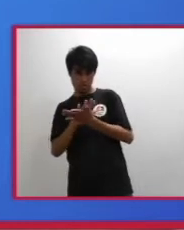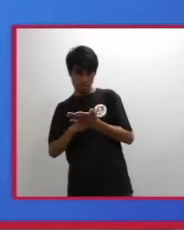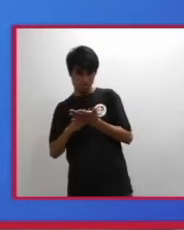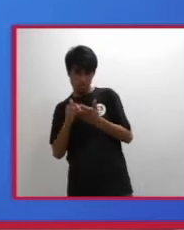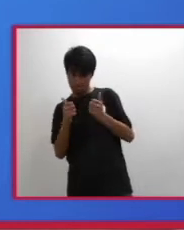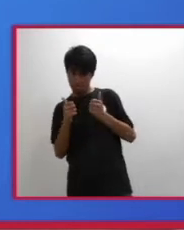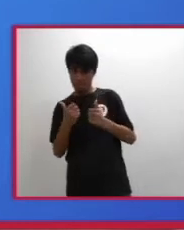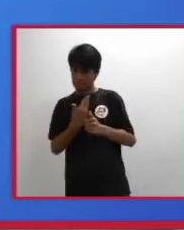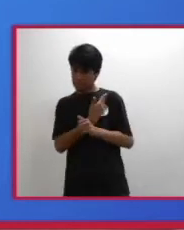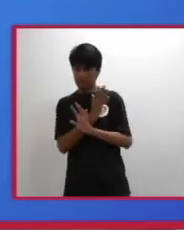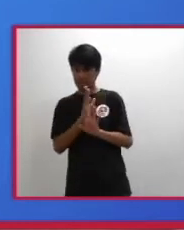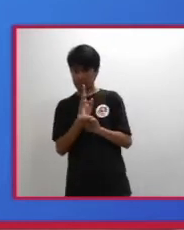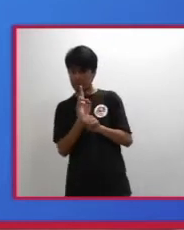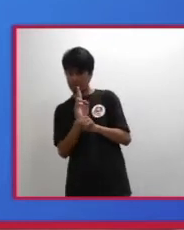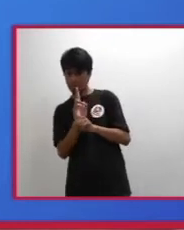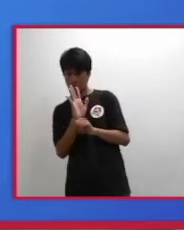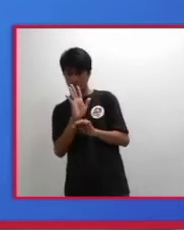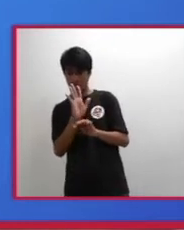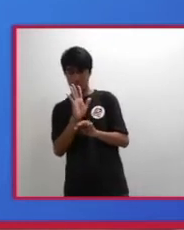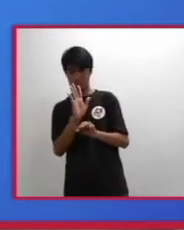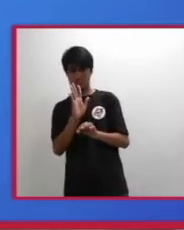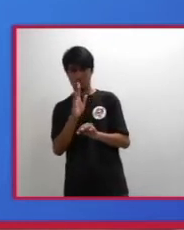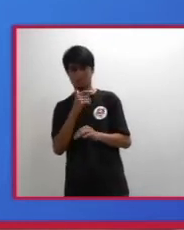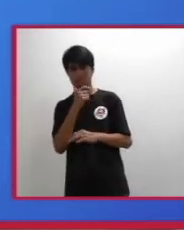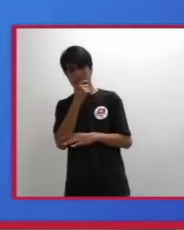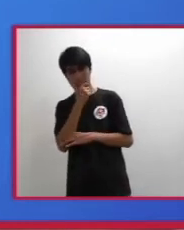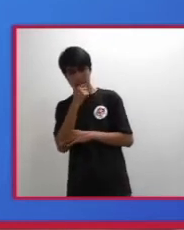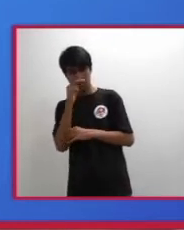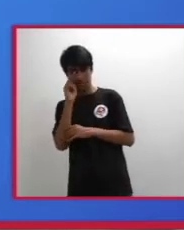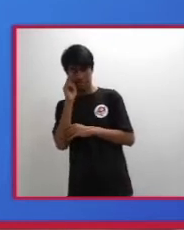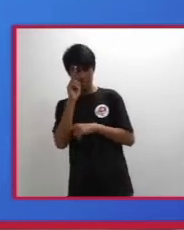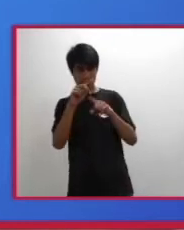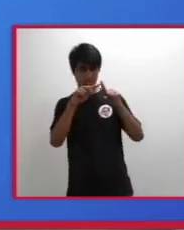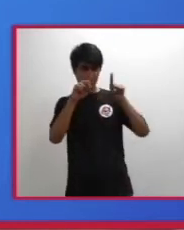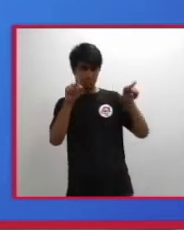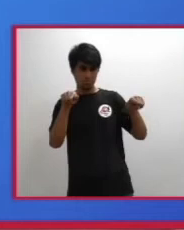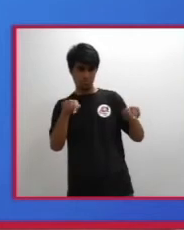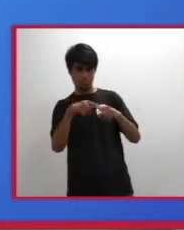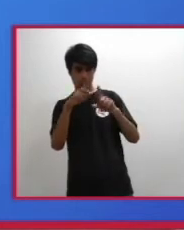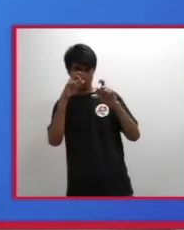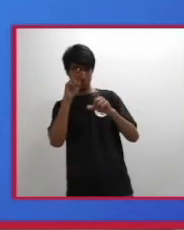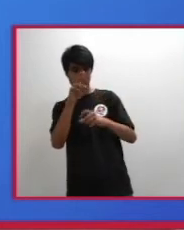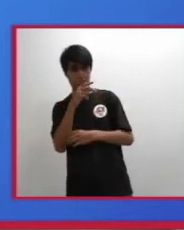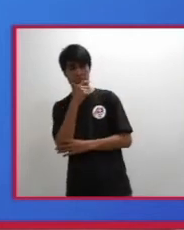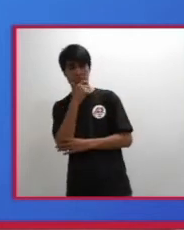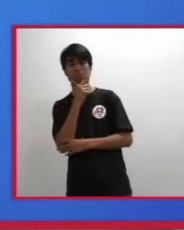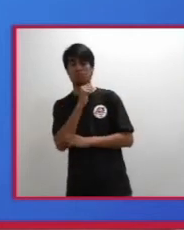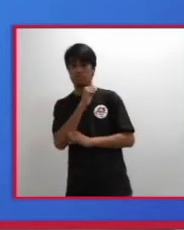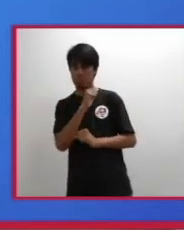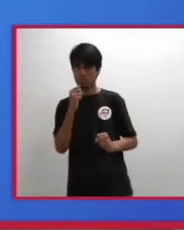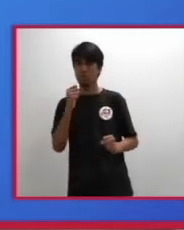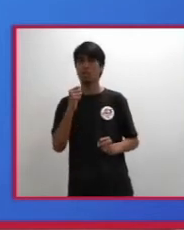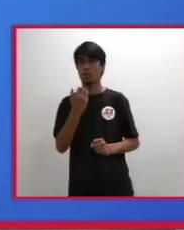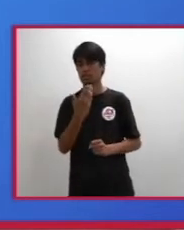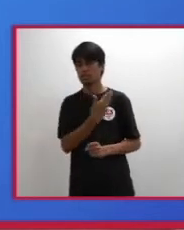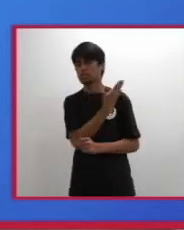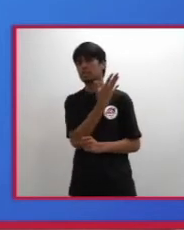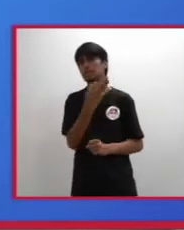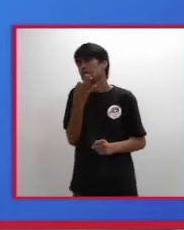puede suceder nada, esto puede ser propenso a algún accidente. Por